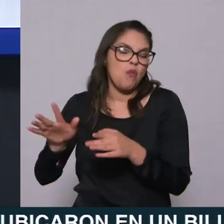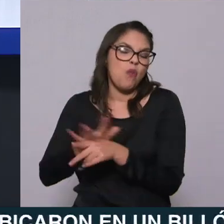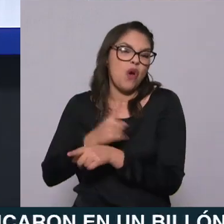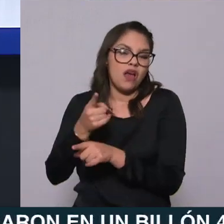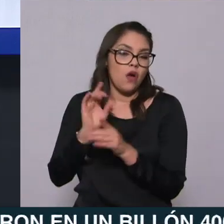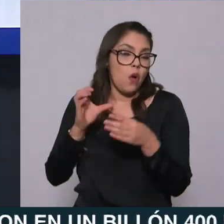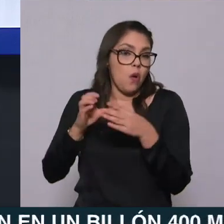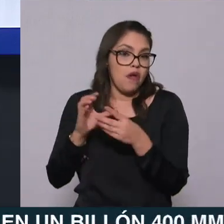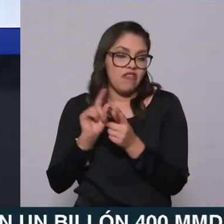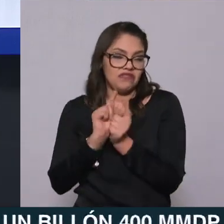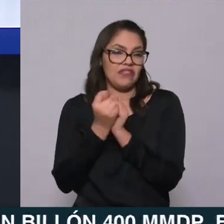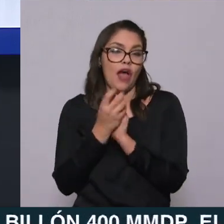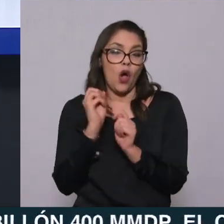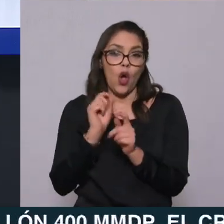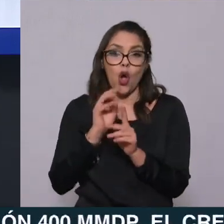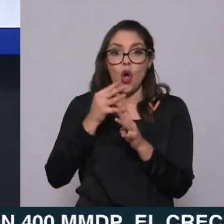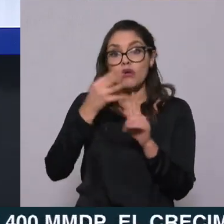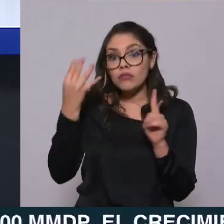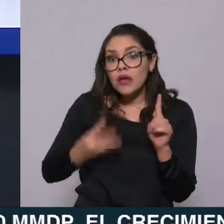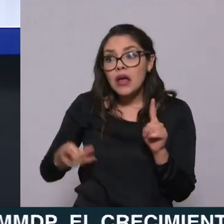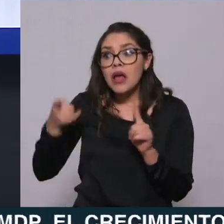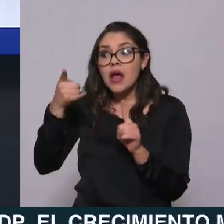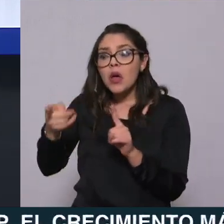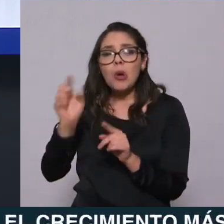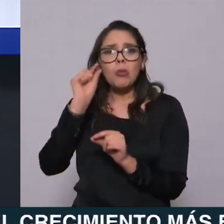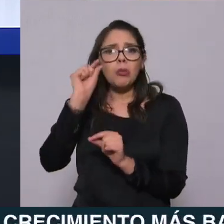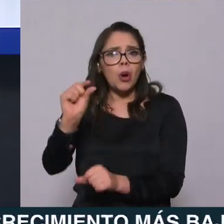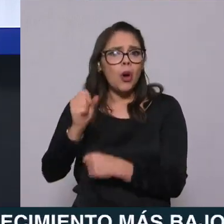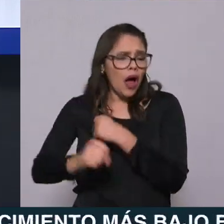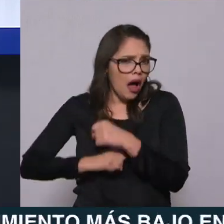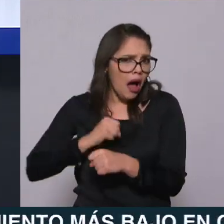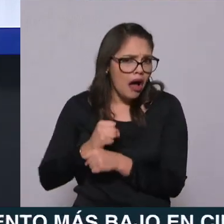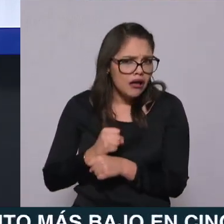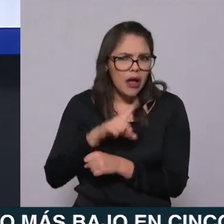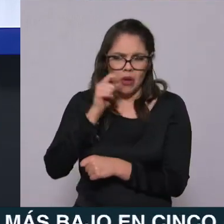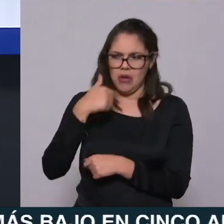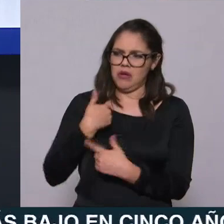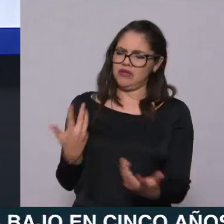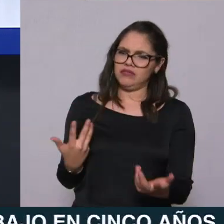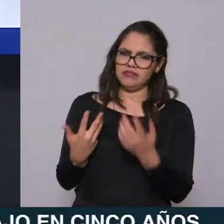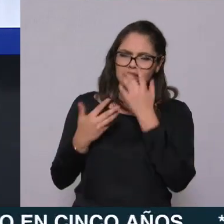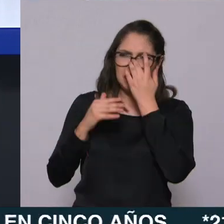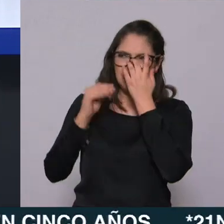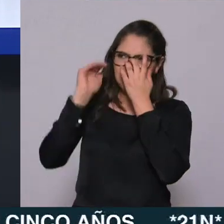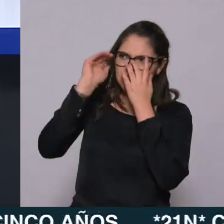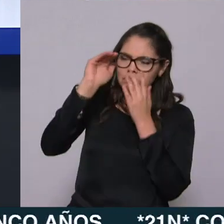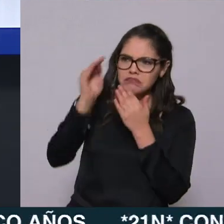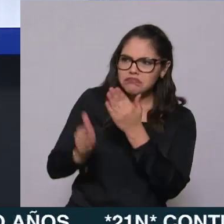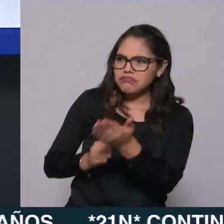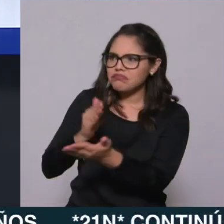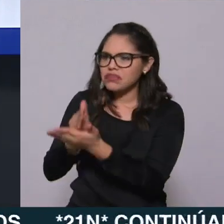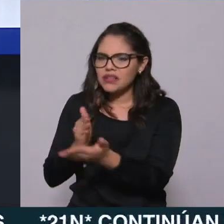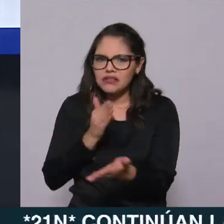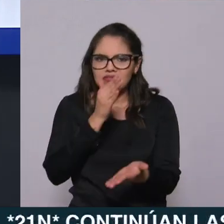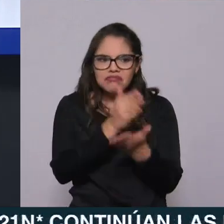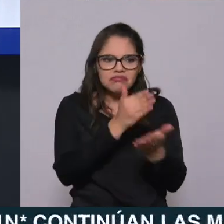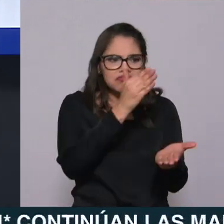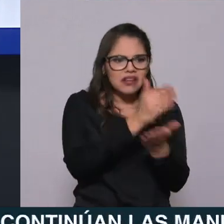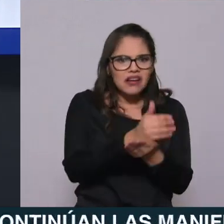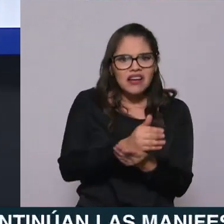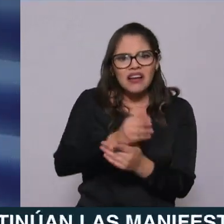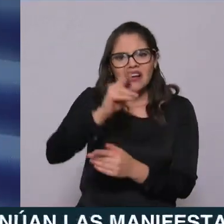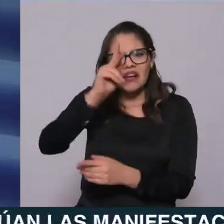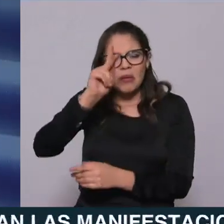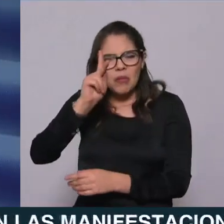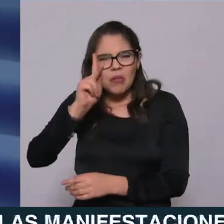poquísimos códigos penales nos dimos a la tarea de preguntarles a las procuradurías y a los poderes judiciales